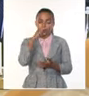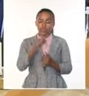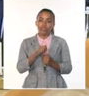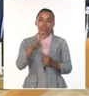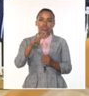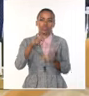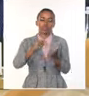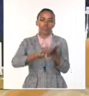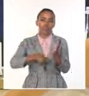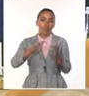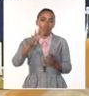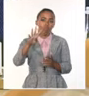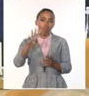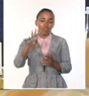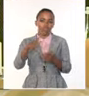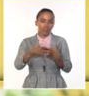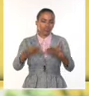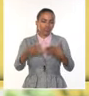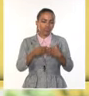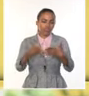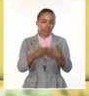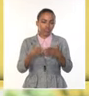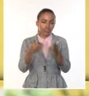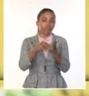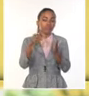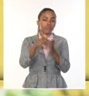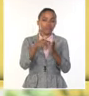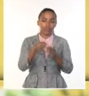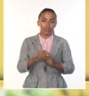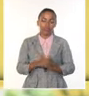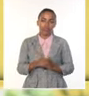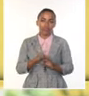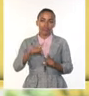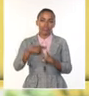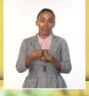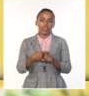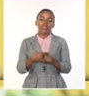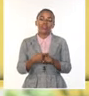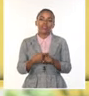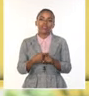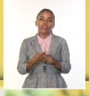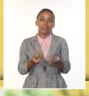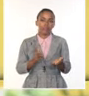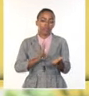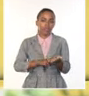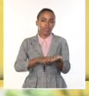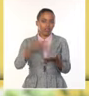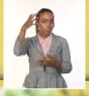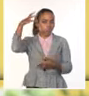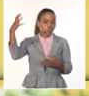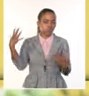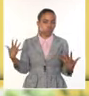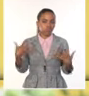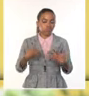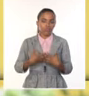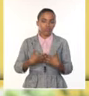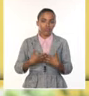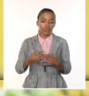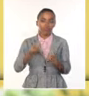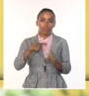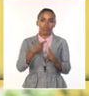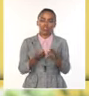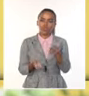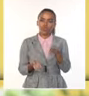dólares, la casi duplicación del comercio mutuo entre los Estados miembros y el aumento en un 60% del